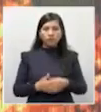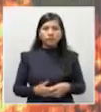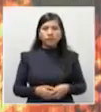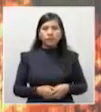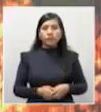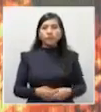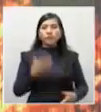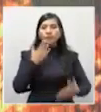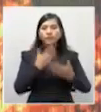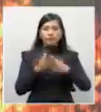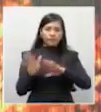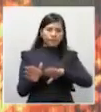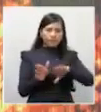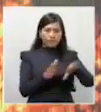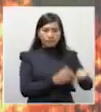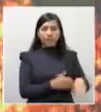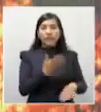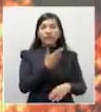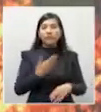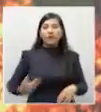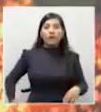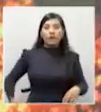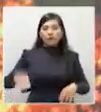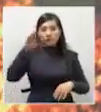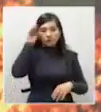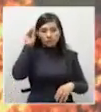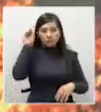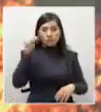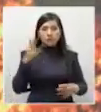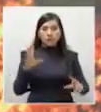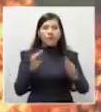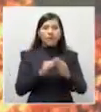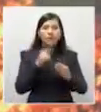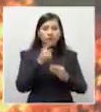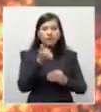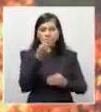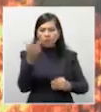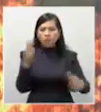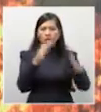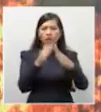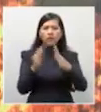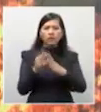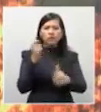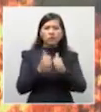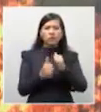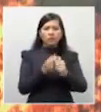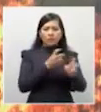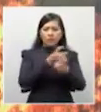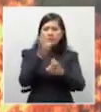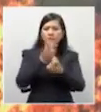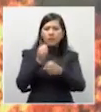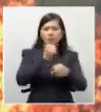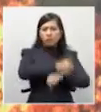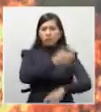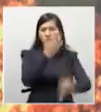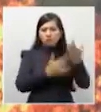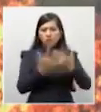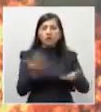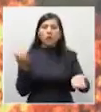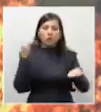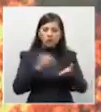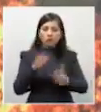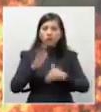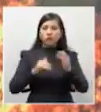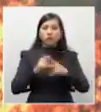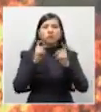Vamos a otros temas porque el presidente Luis Arce instruye reponer las viviendas afectadas por los incendios. La Agencia Estatal de Viviendas trabaja